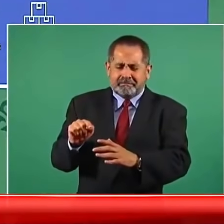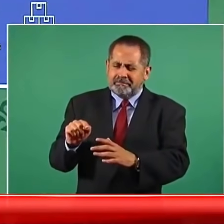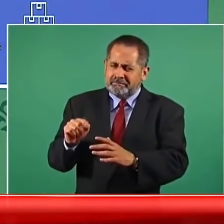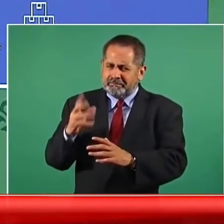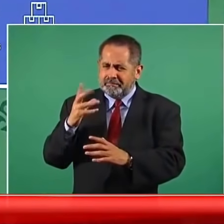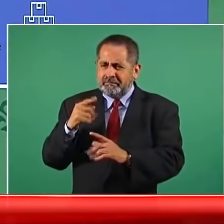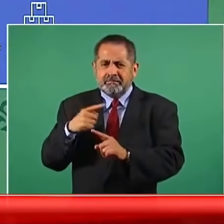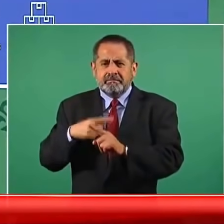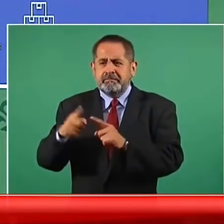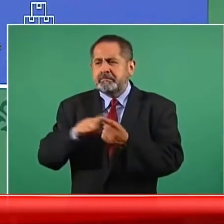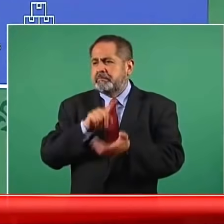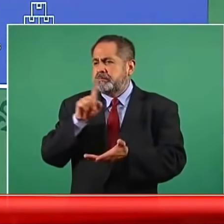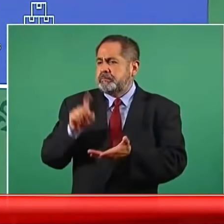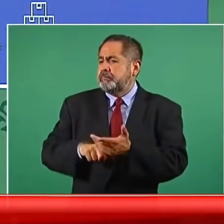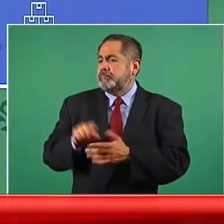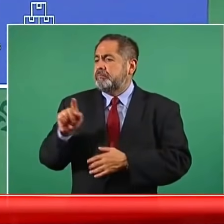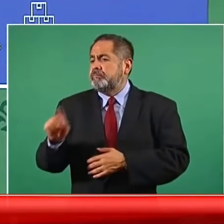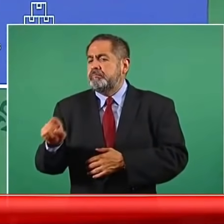sitios